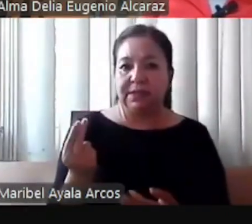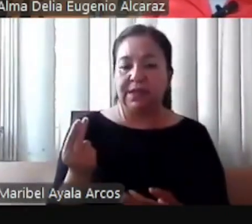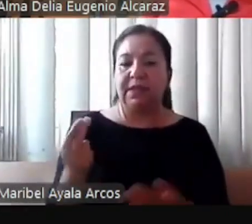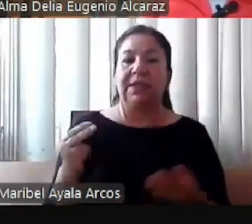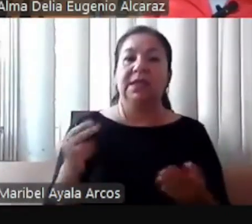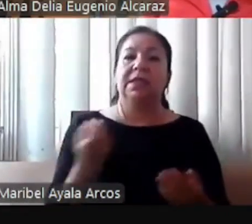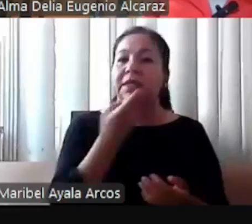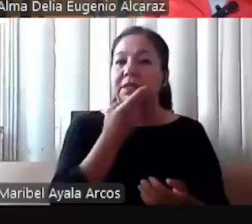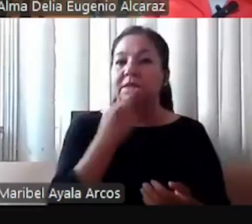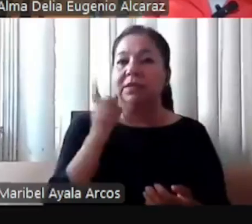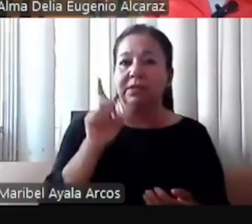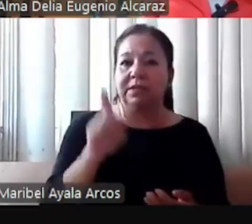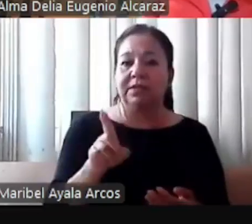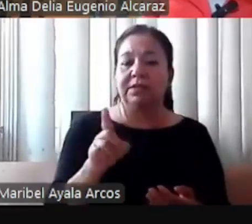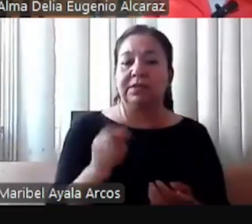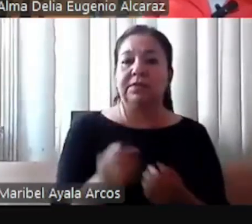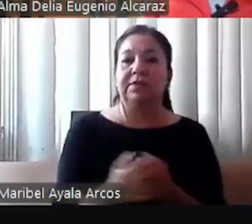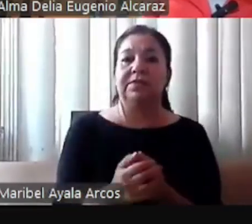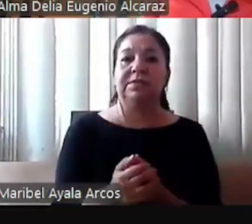jurisdiccional